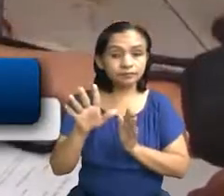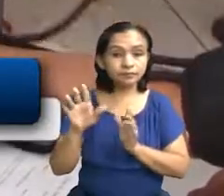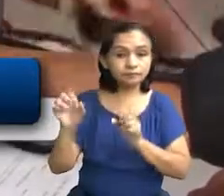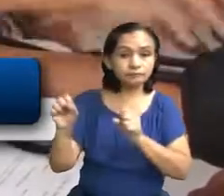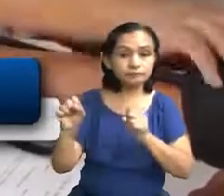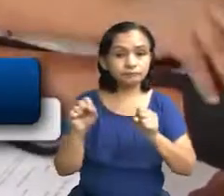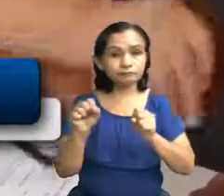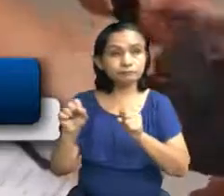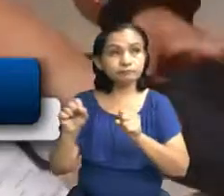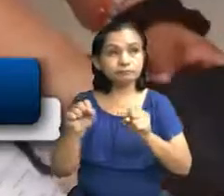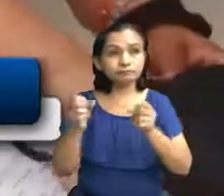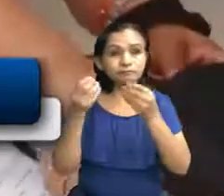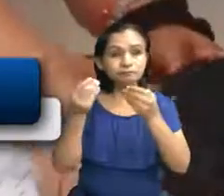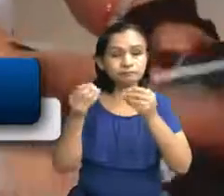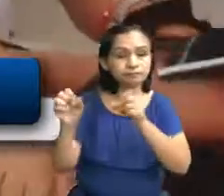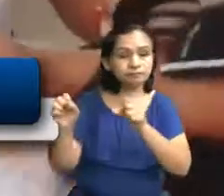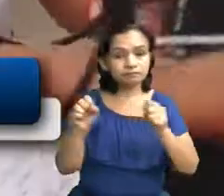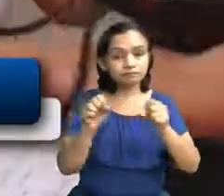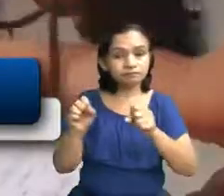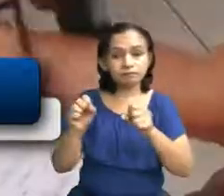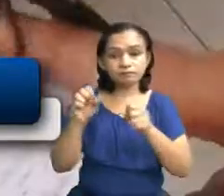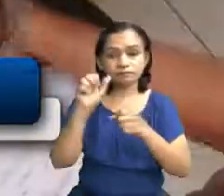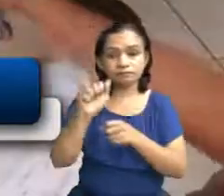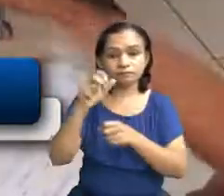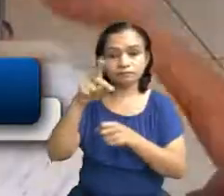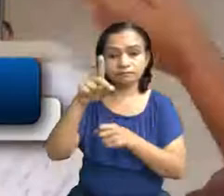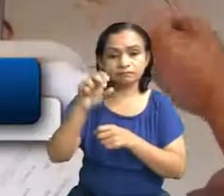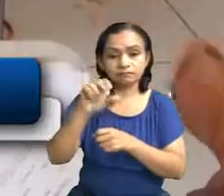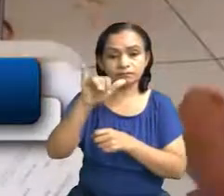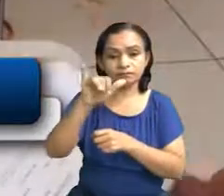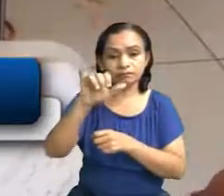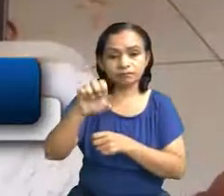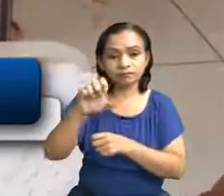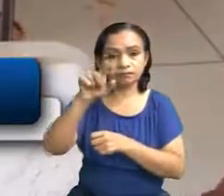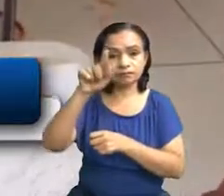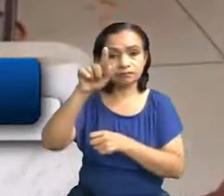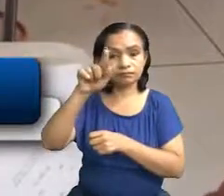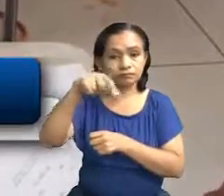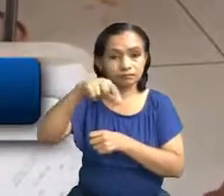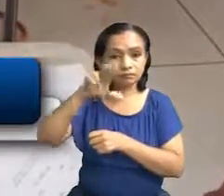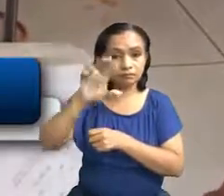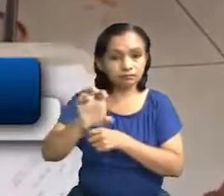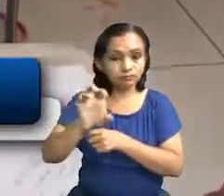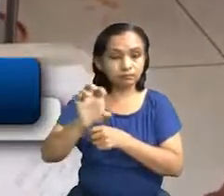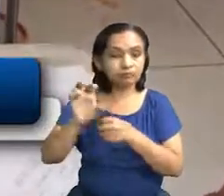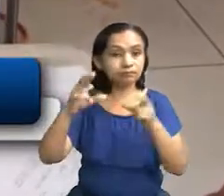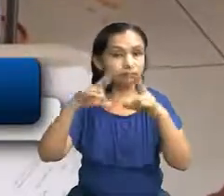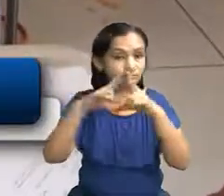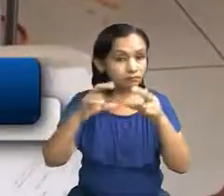sísmico en la laguna de Apoyeque, es un país muy